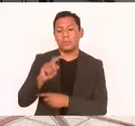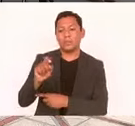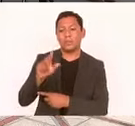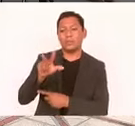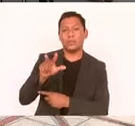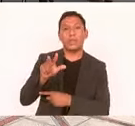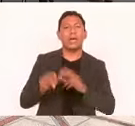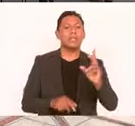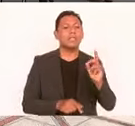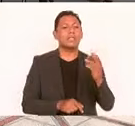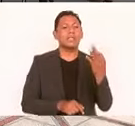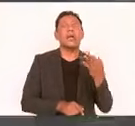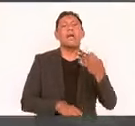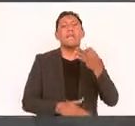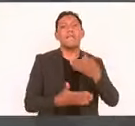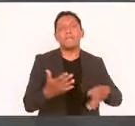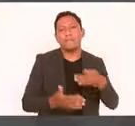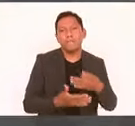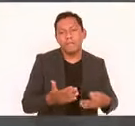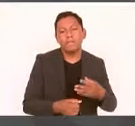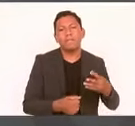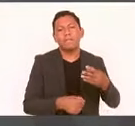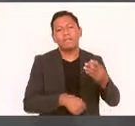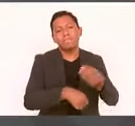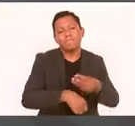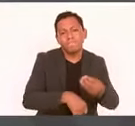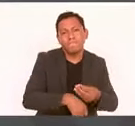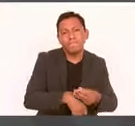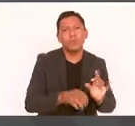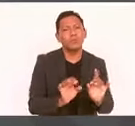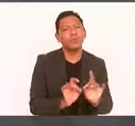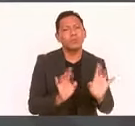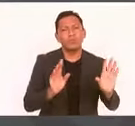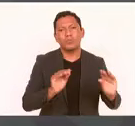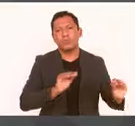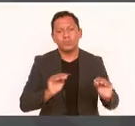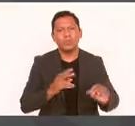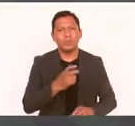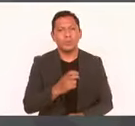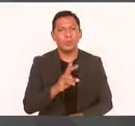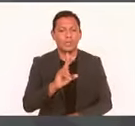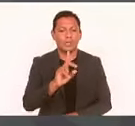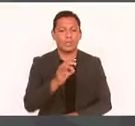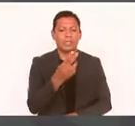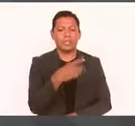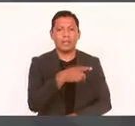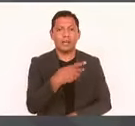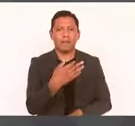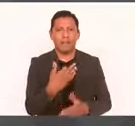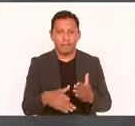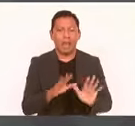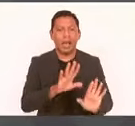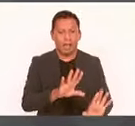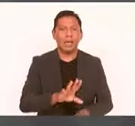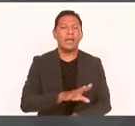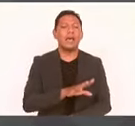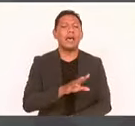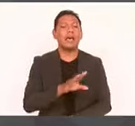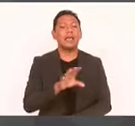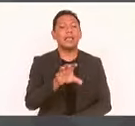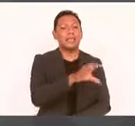118 inmuebles que sufrieron afectaciones, pero de esos 33, 30 de ellos ya llevan